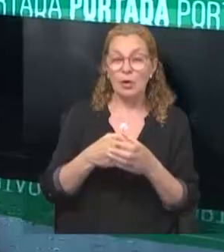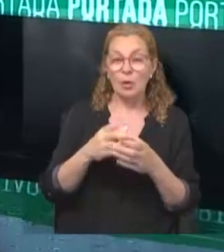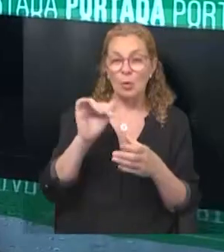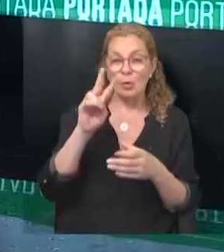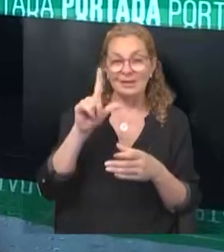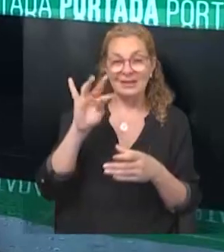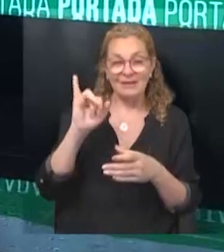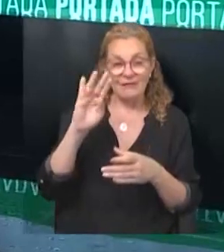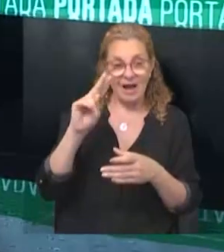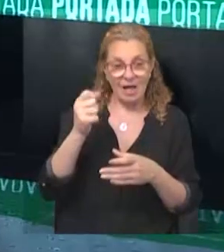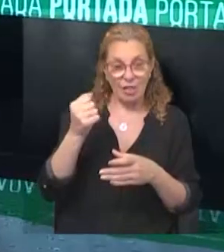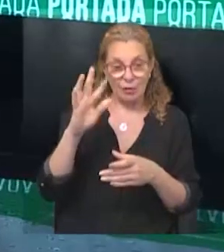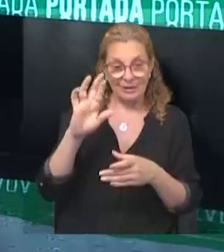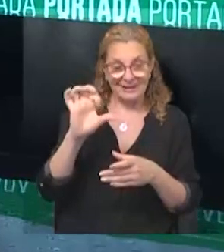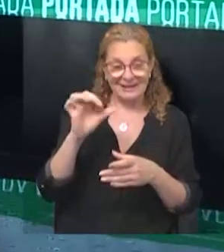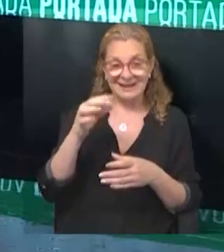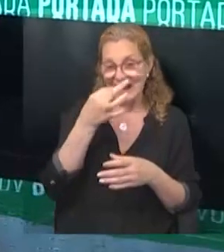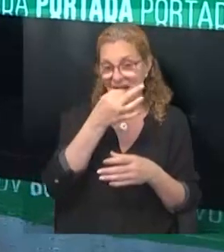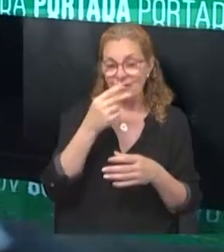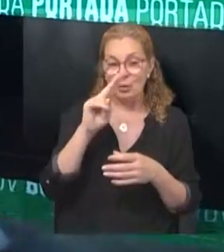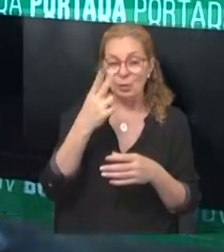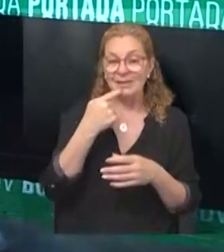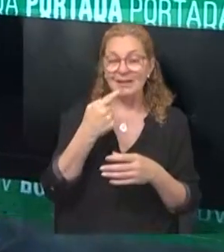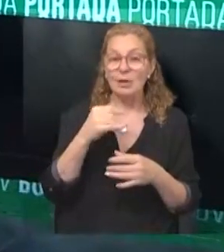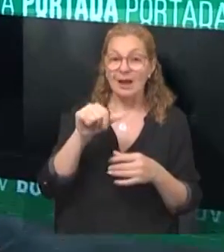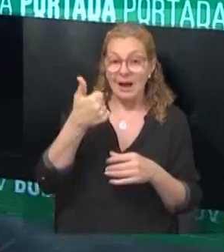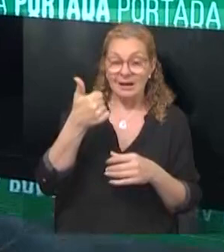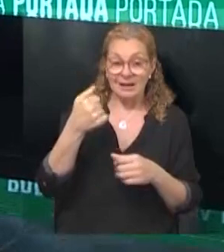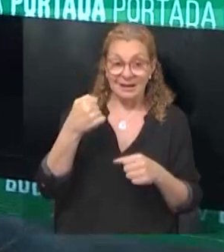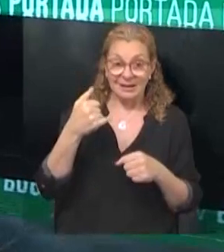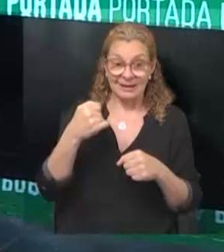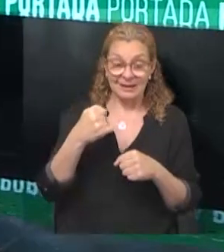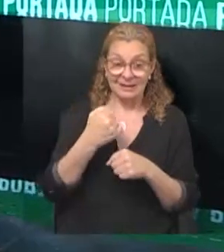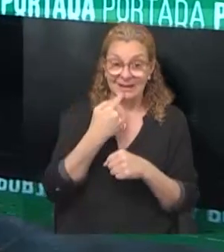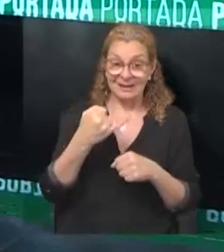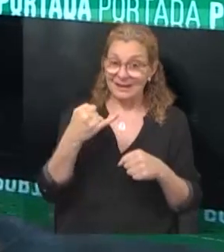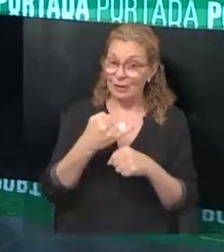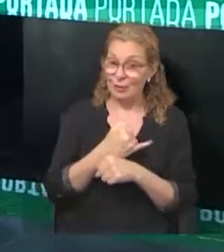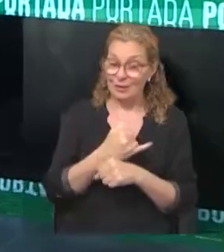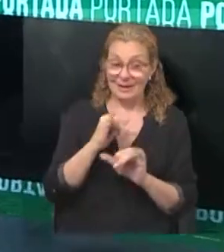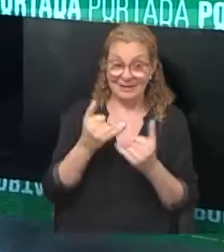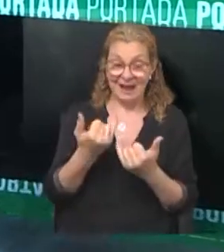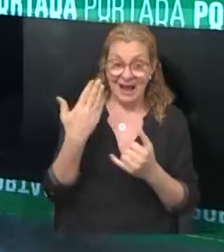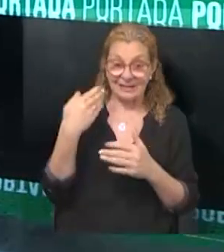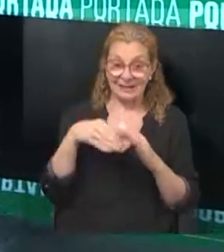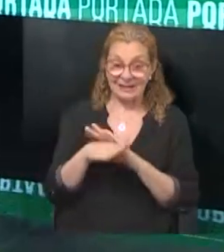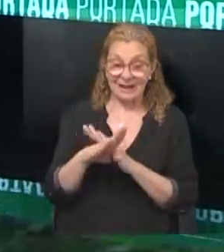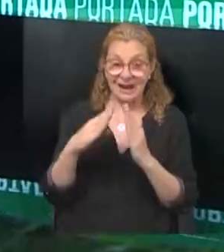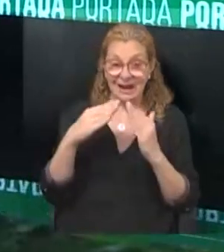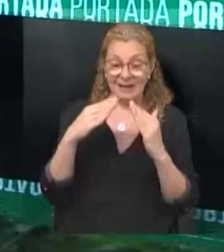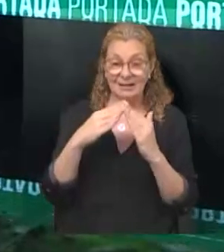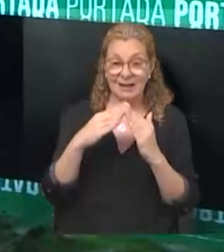Uruguay señaló que un triunfo del en esta consulta popular agravaría errores ya existentes en allanamientos a